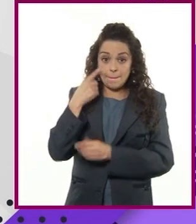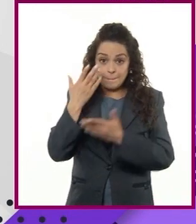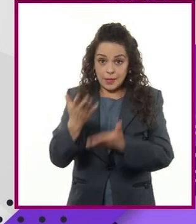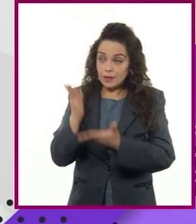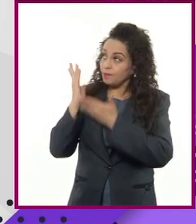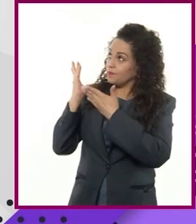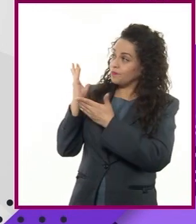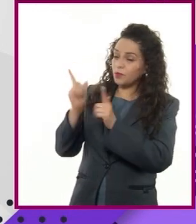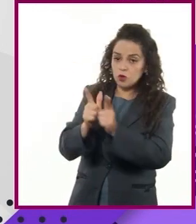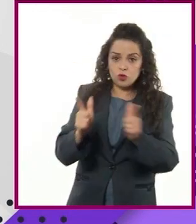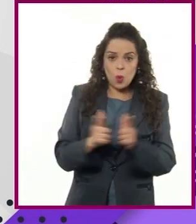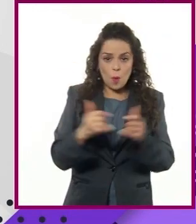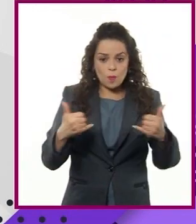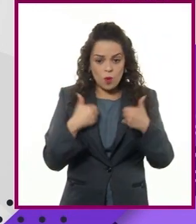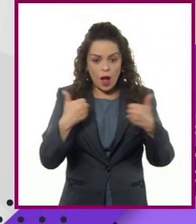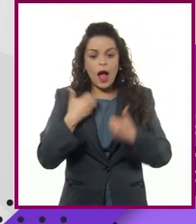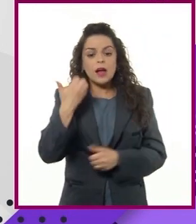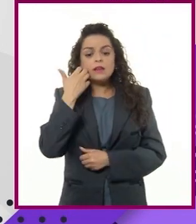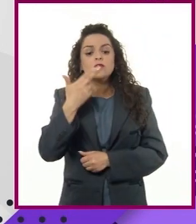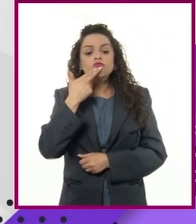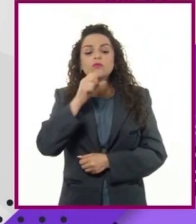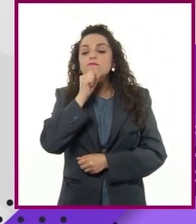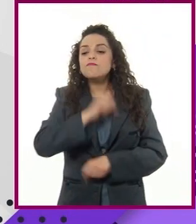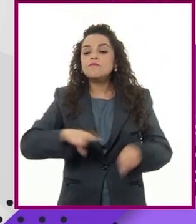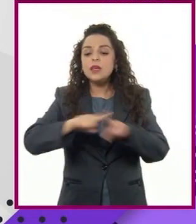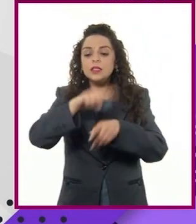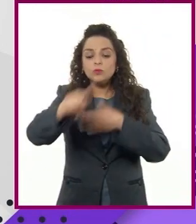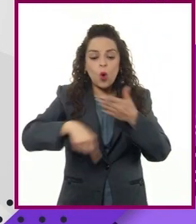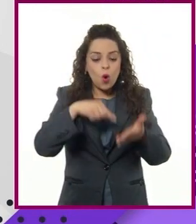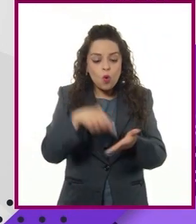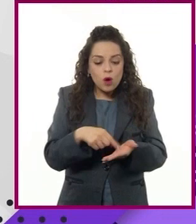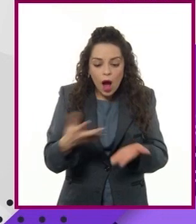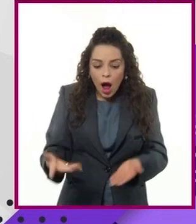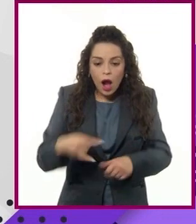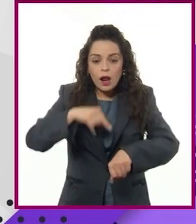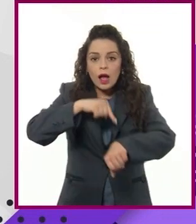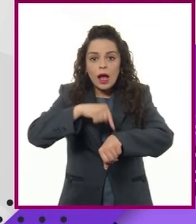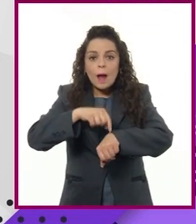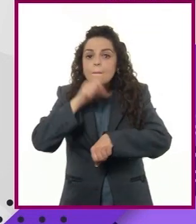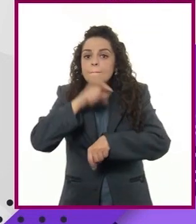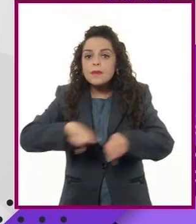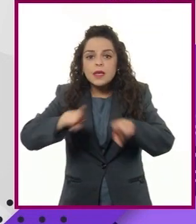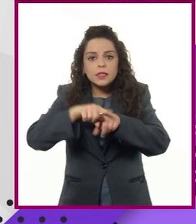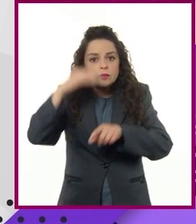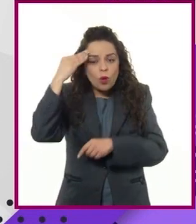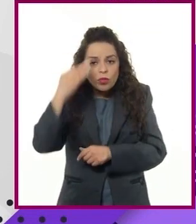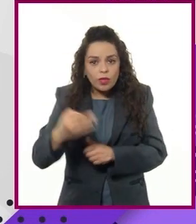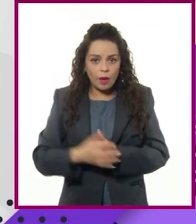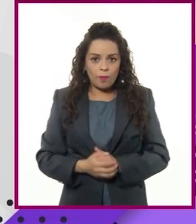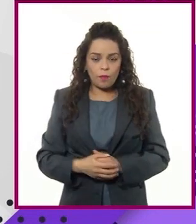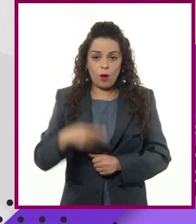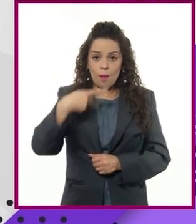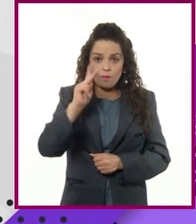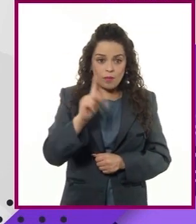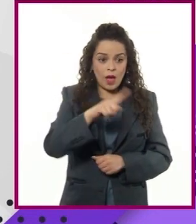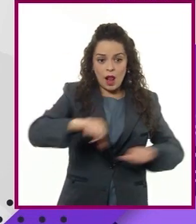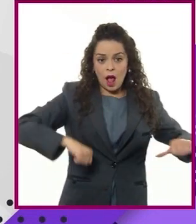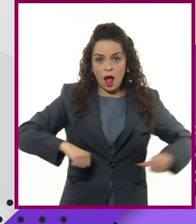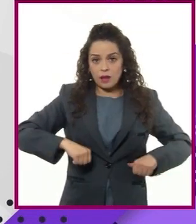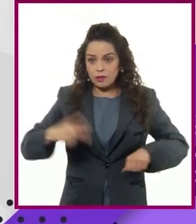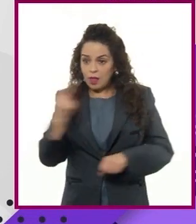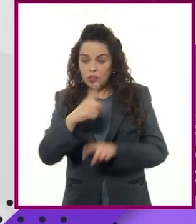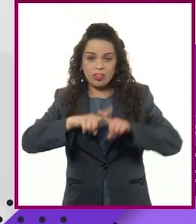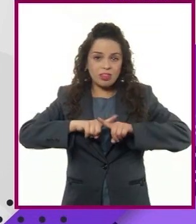buscan ocupar un mismo espacio al mismo tiempo, cada grupo con objetivos primordiales. Uno